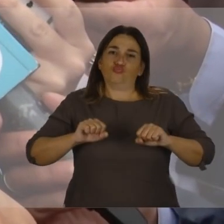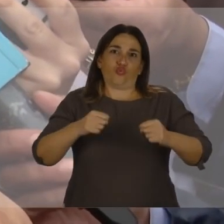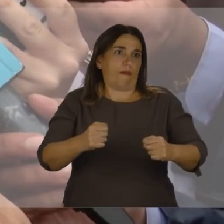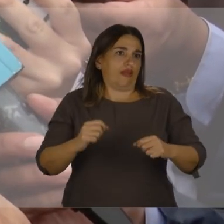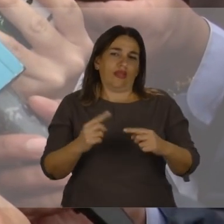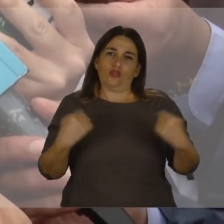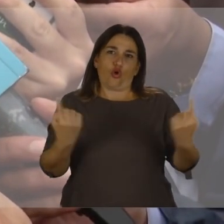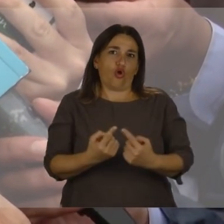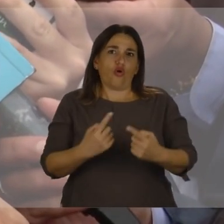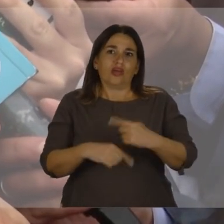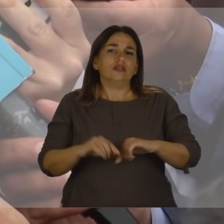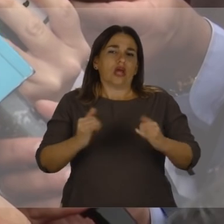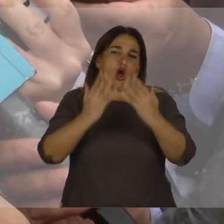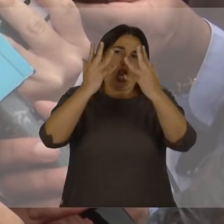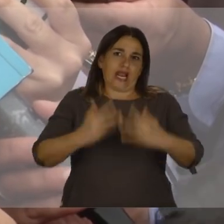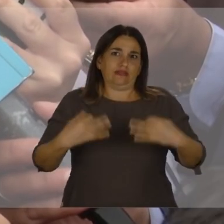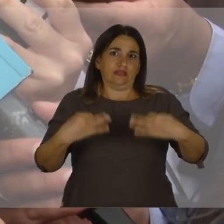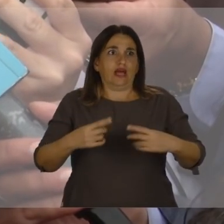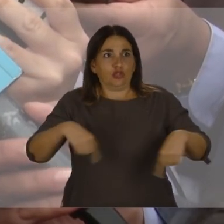eso se montó toda una plataforma